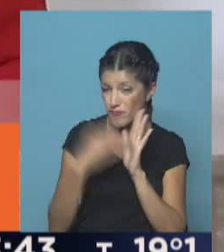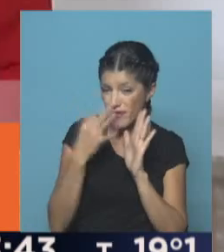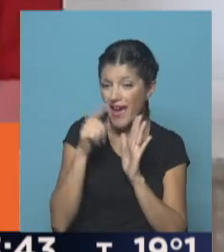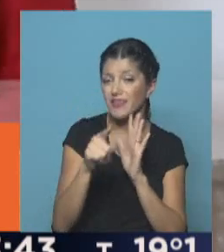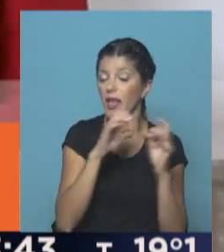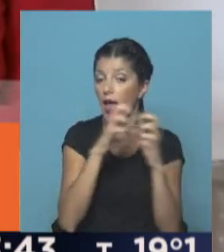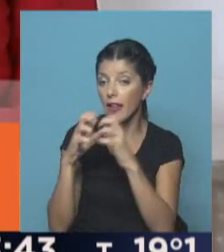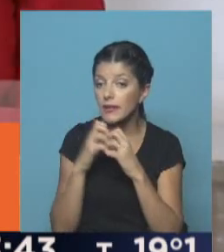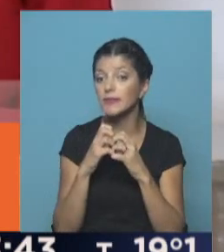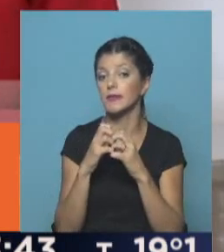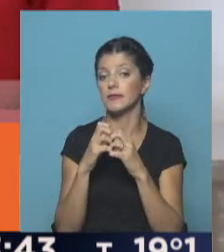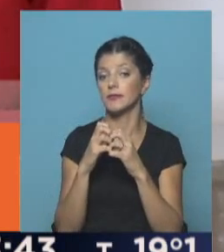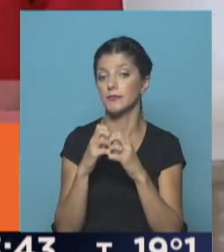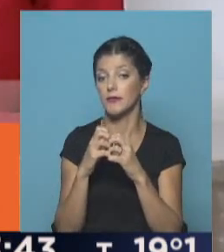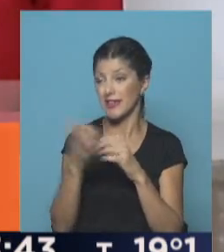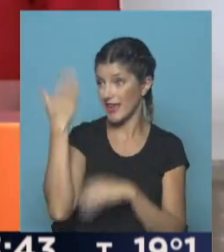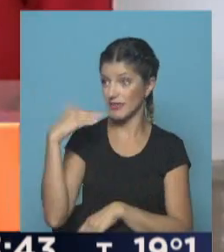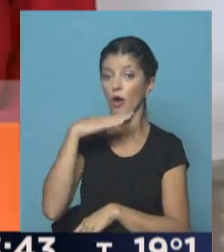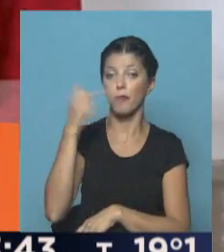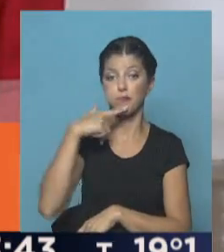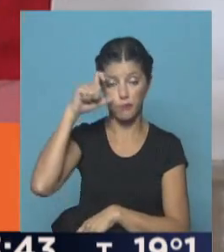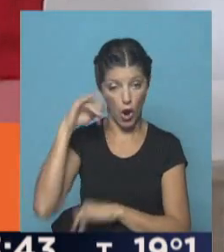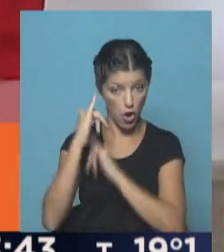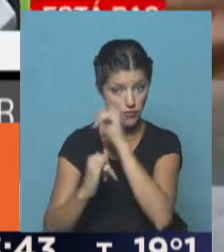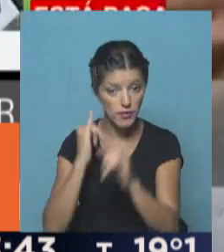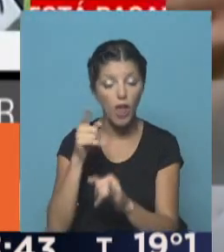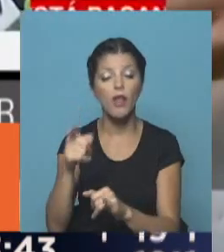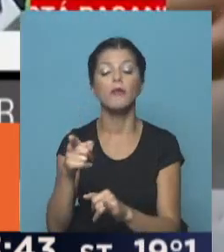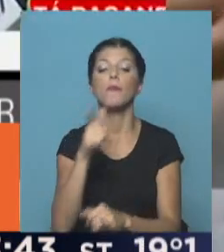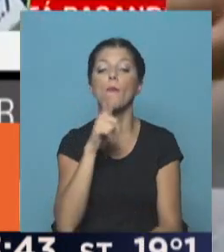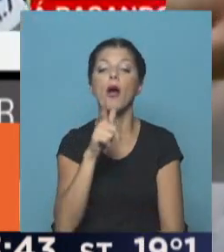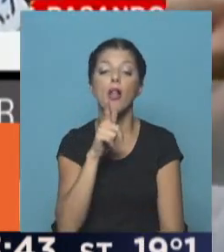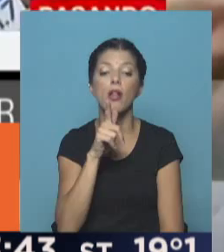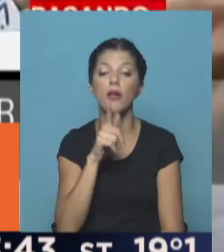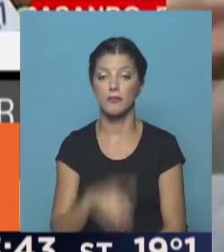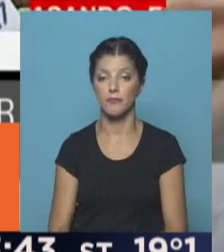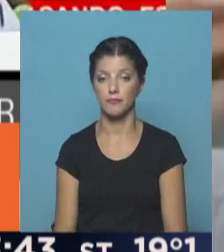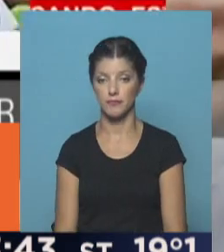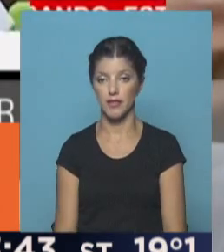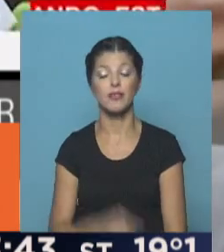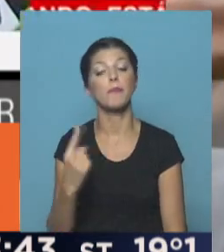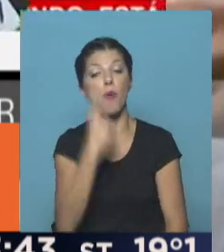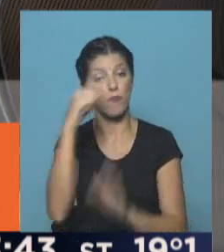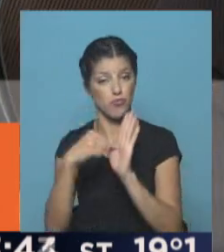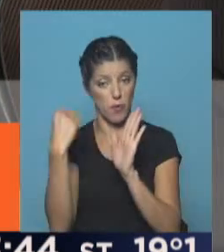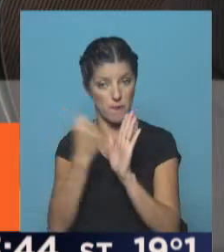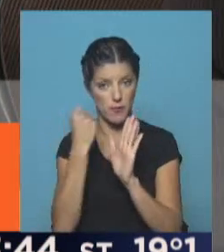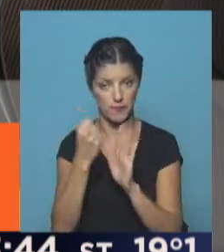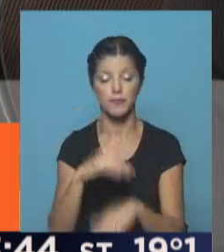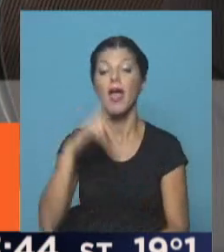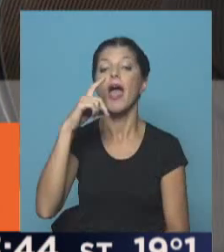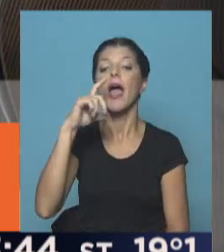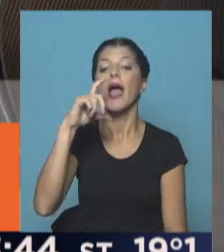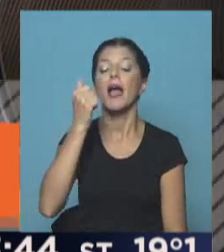representativa que hemos marcaba jose me parece que claramente lo que aparece en primer plano en el escenario carolina goic es el nombre de la